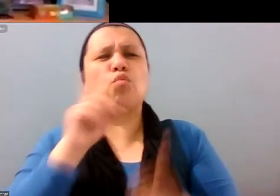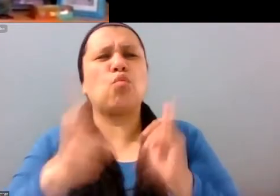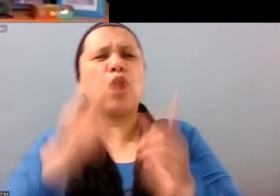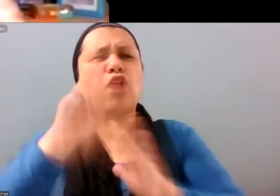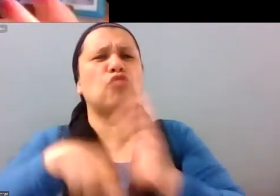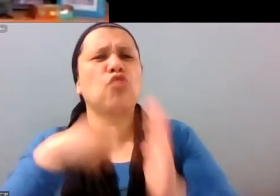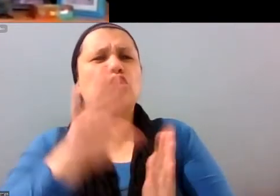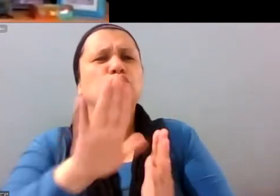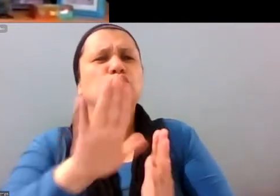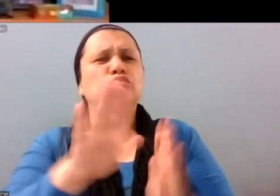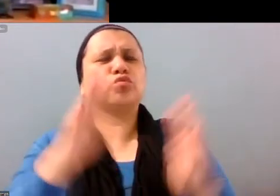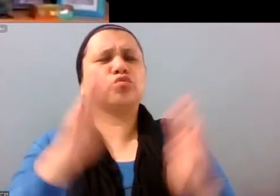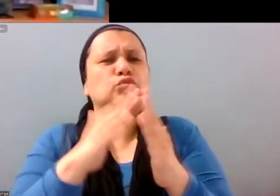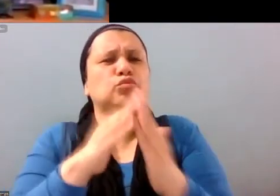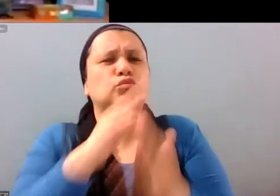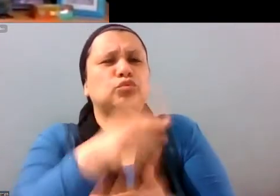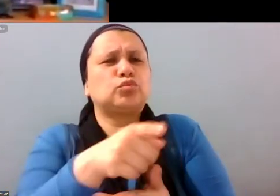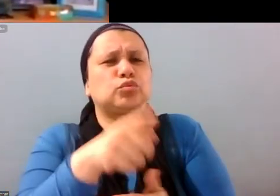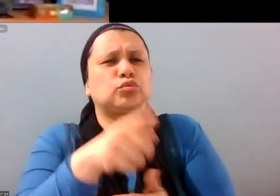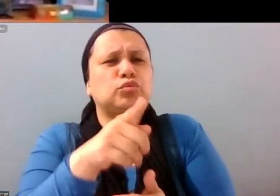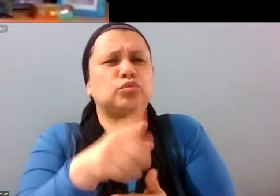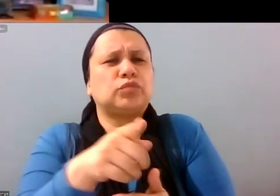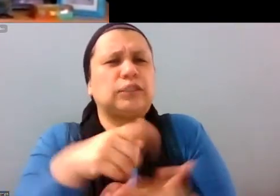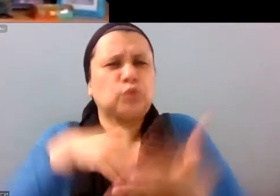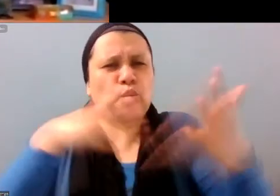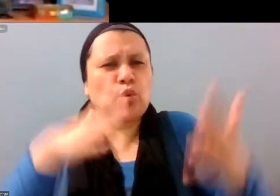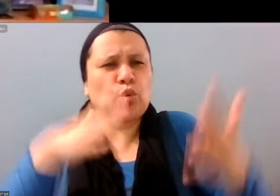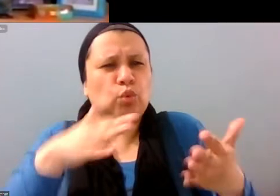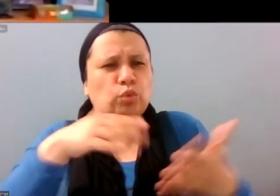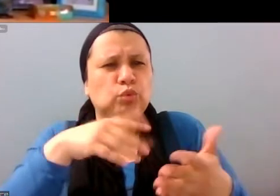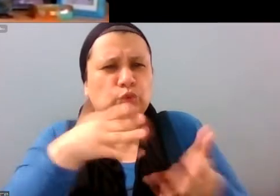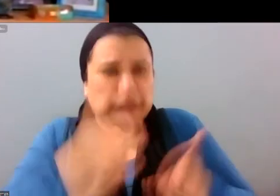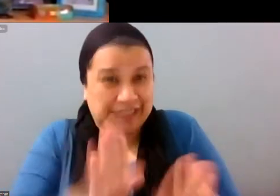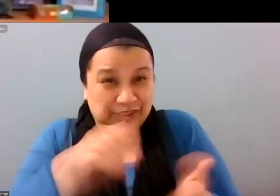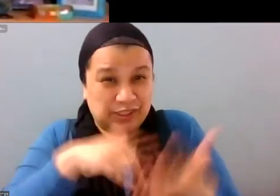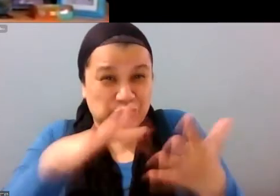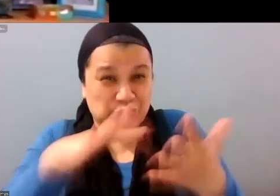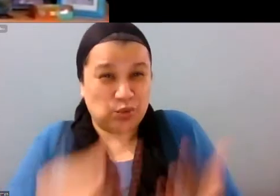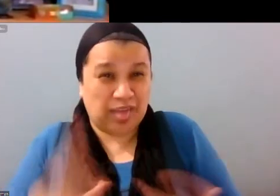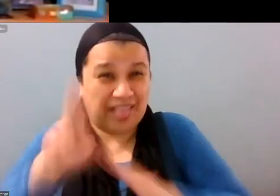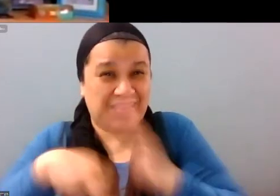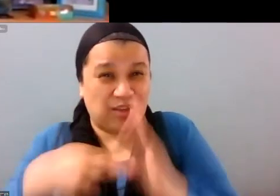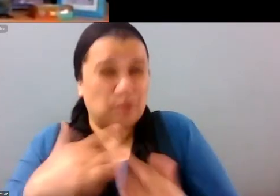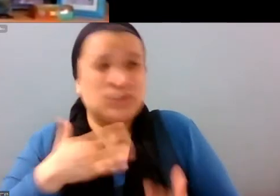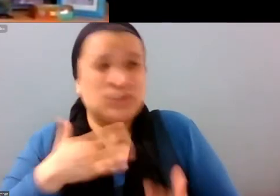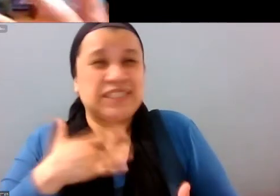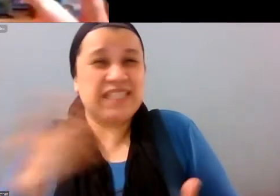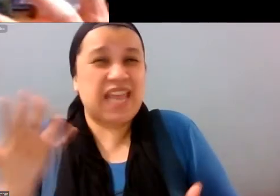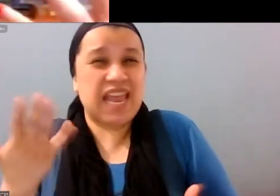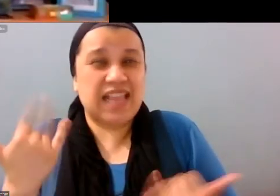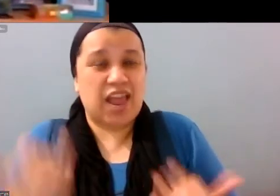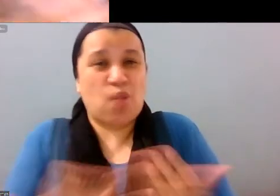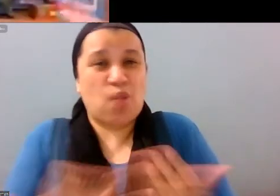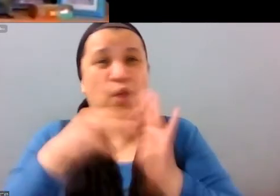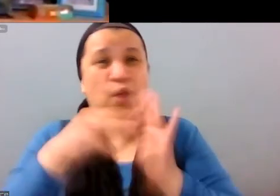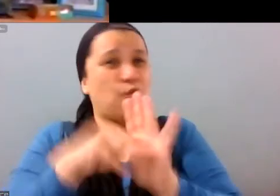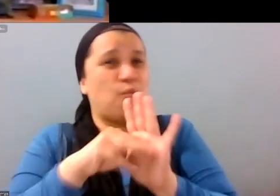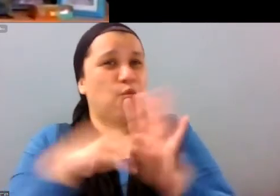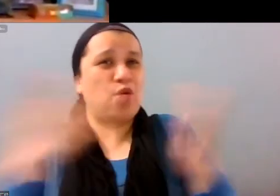cómo le ha significado a sus hijos ser estudiantes en esta modalidad han logrado